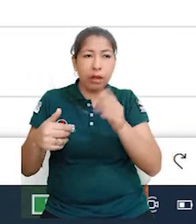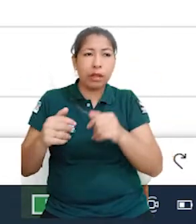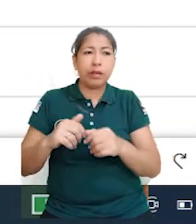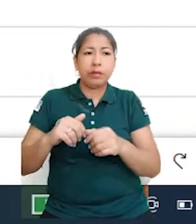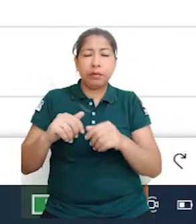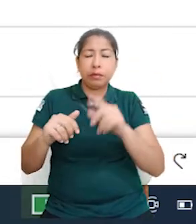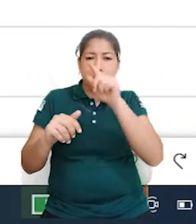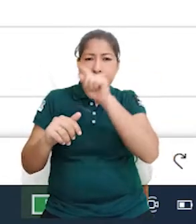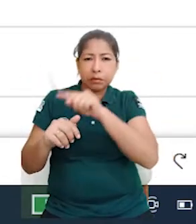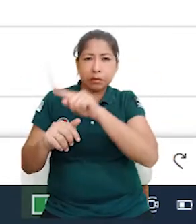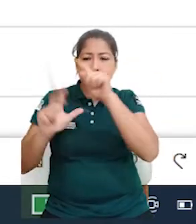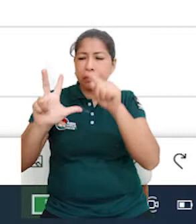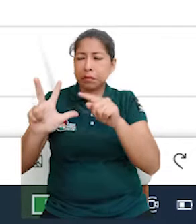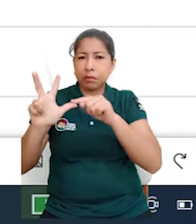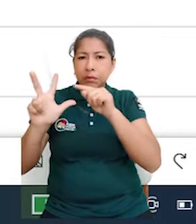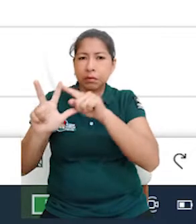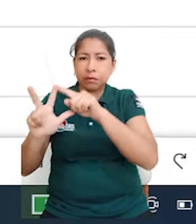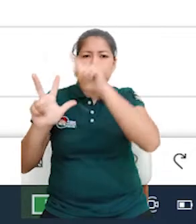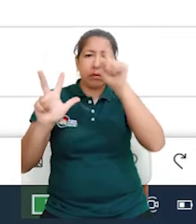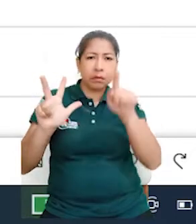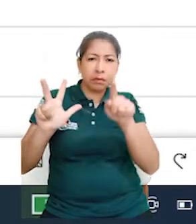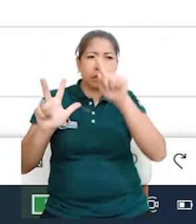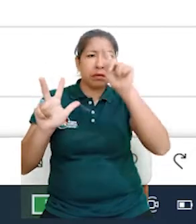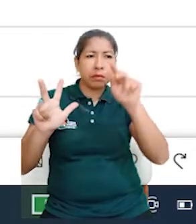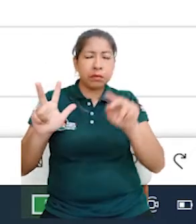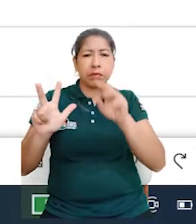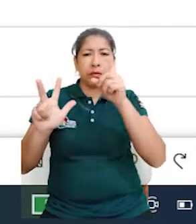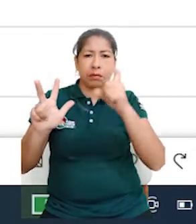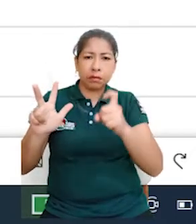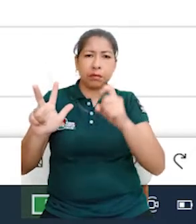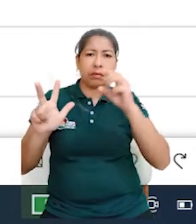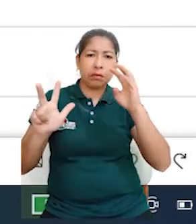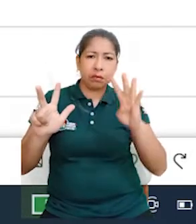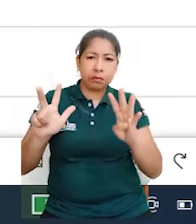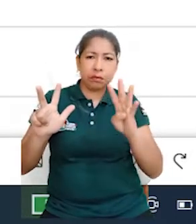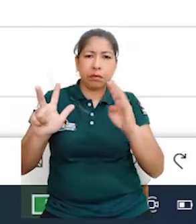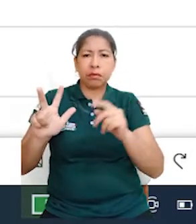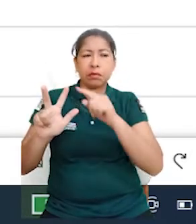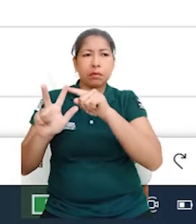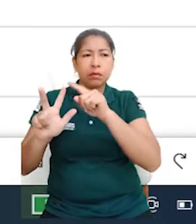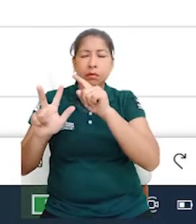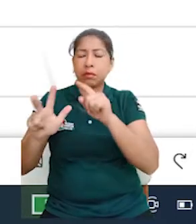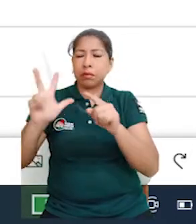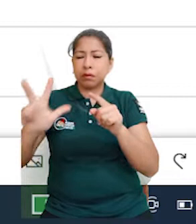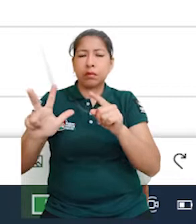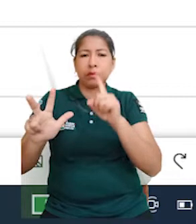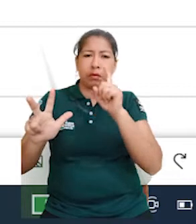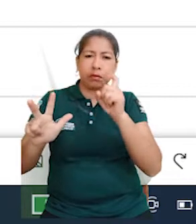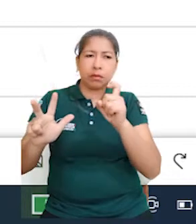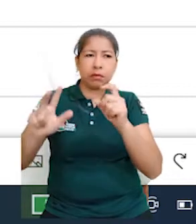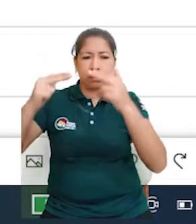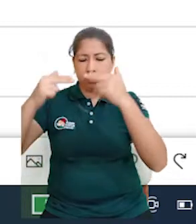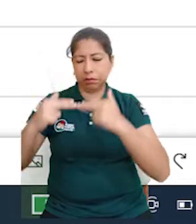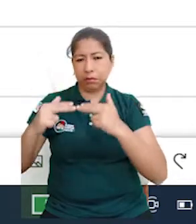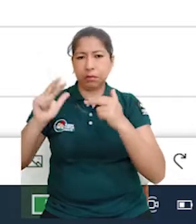3x, y 3 por 4, resultado más 12. En el